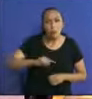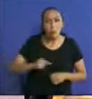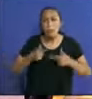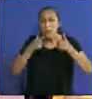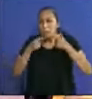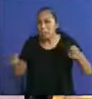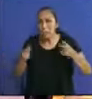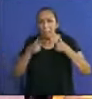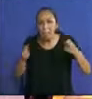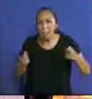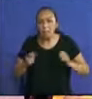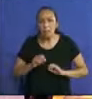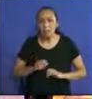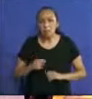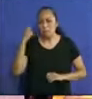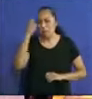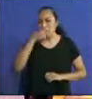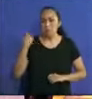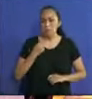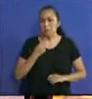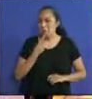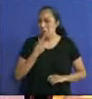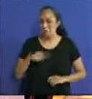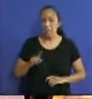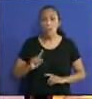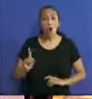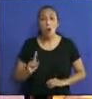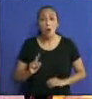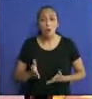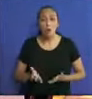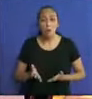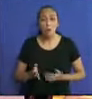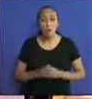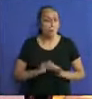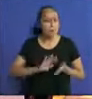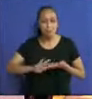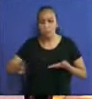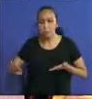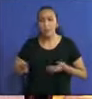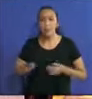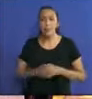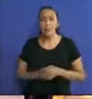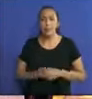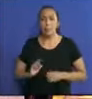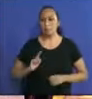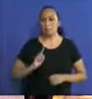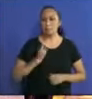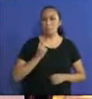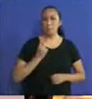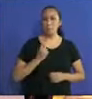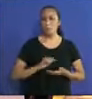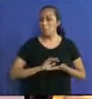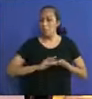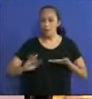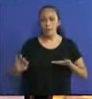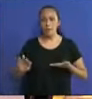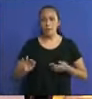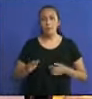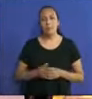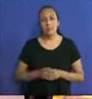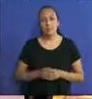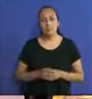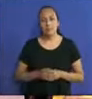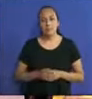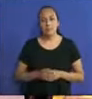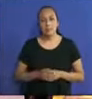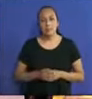las caras largas y a la ambición que siempre nos va a dejar insatisfechos.